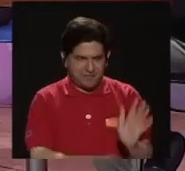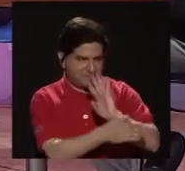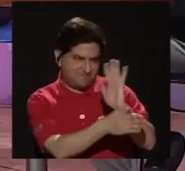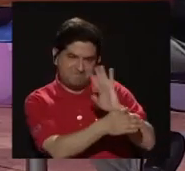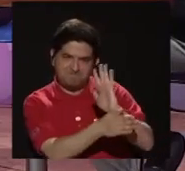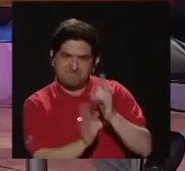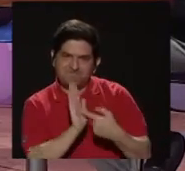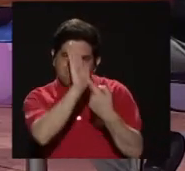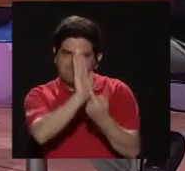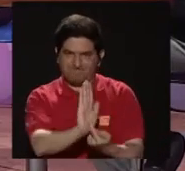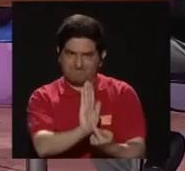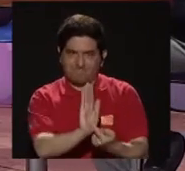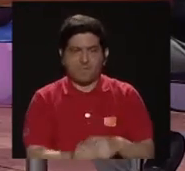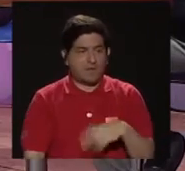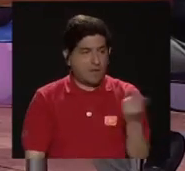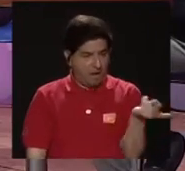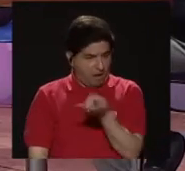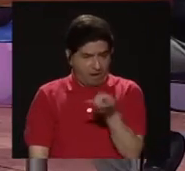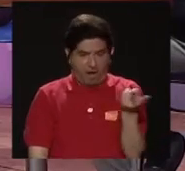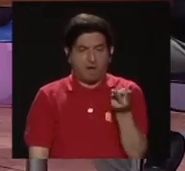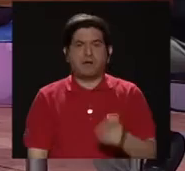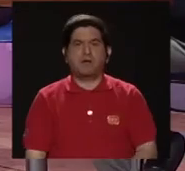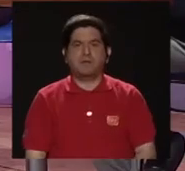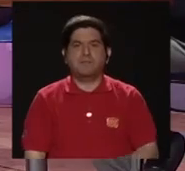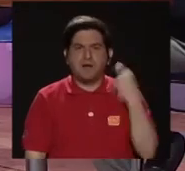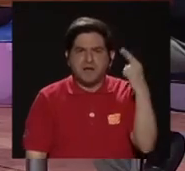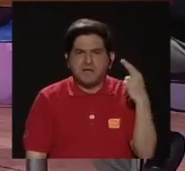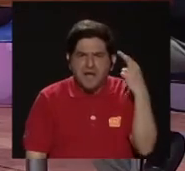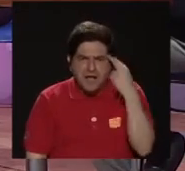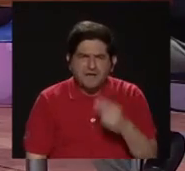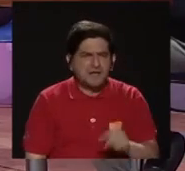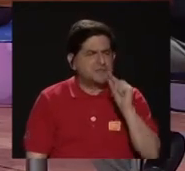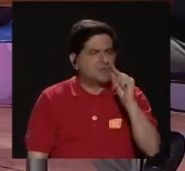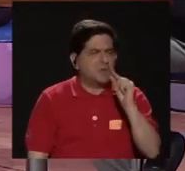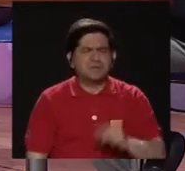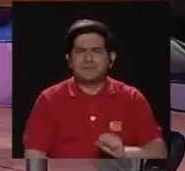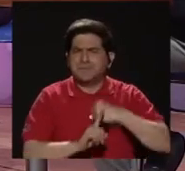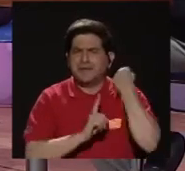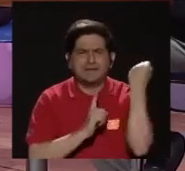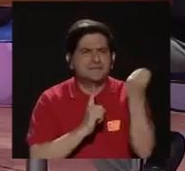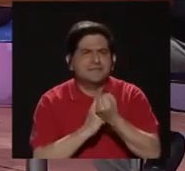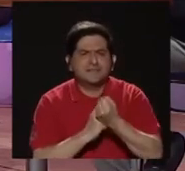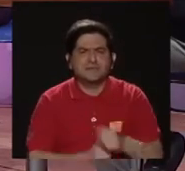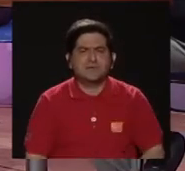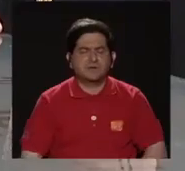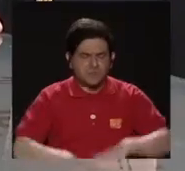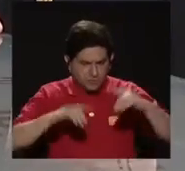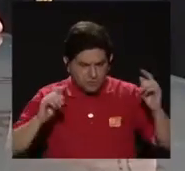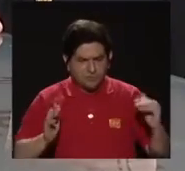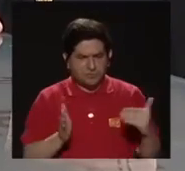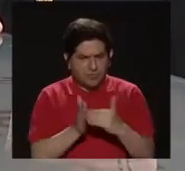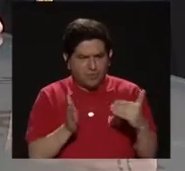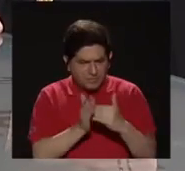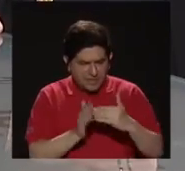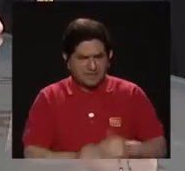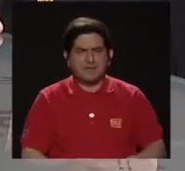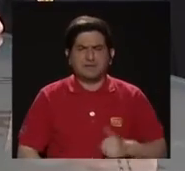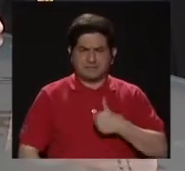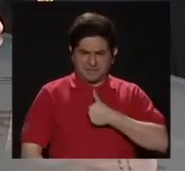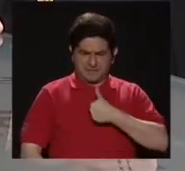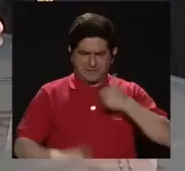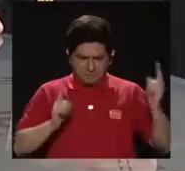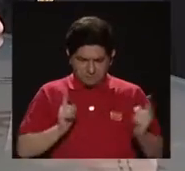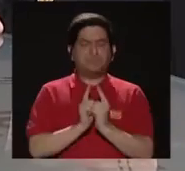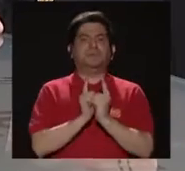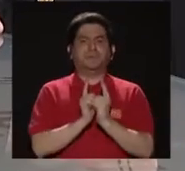película encuentran, a raíz de un pequeño accidente, se reencuentran, y